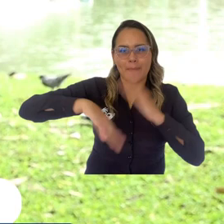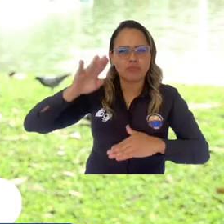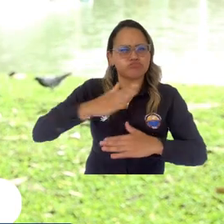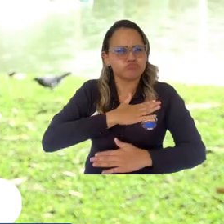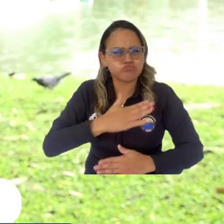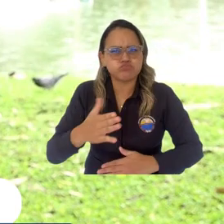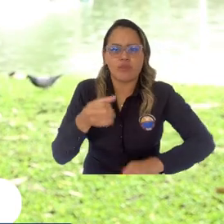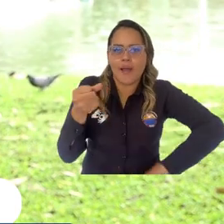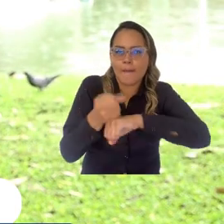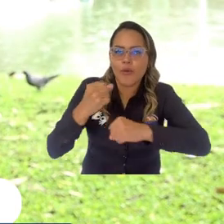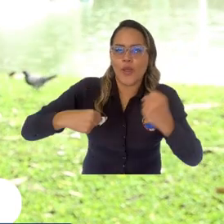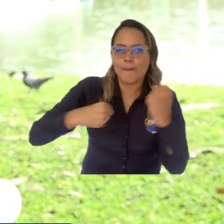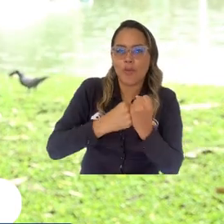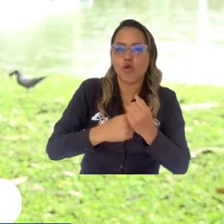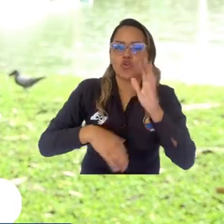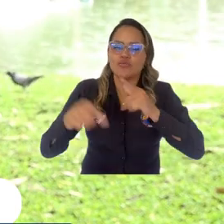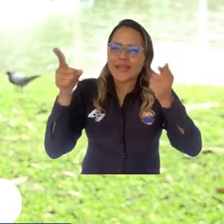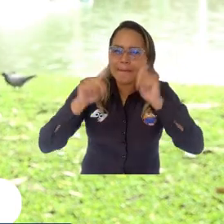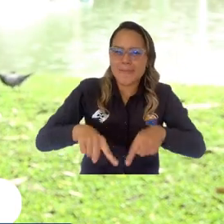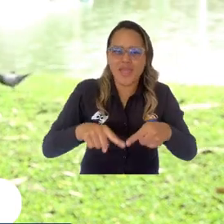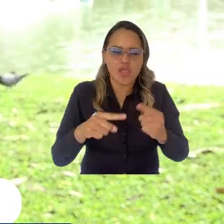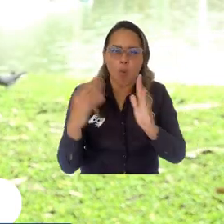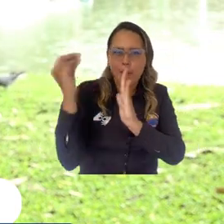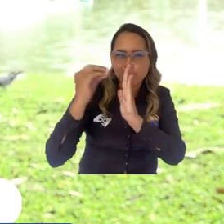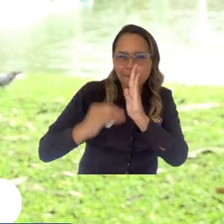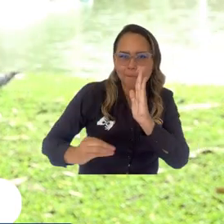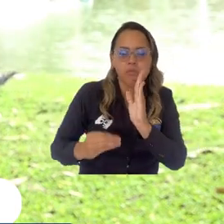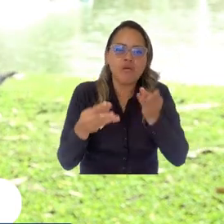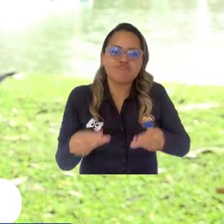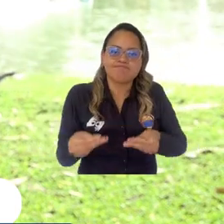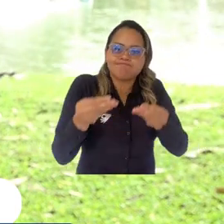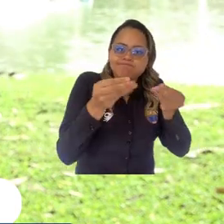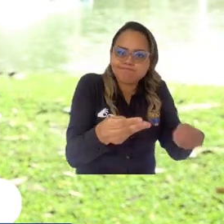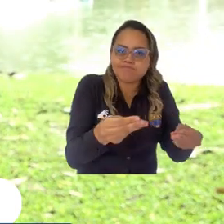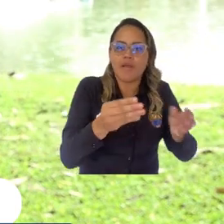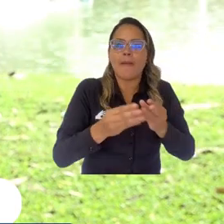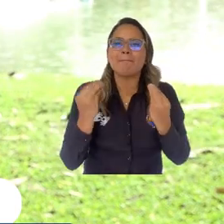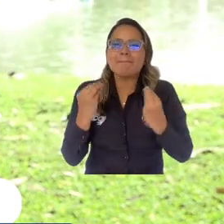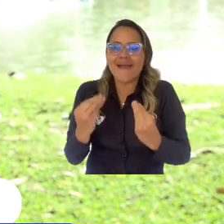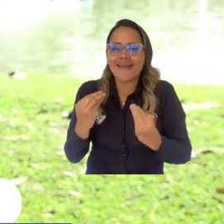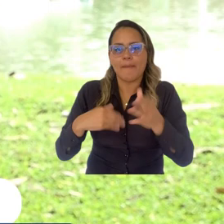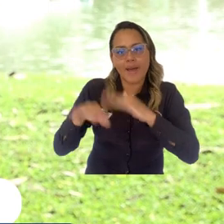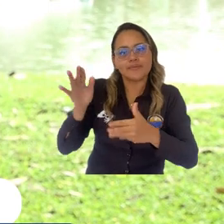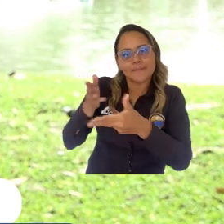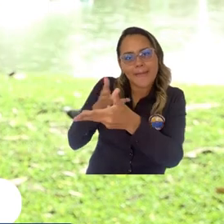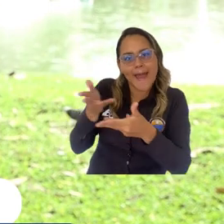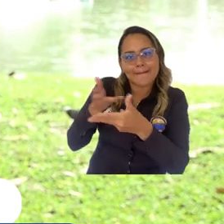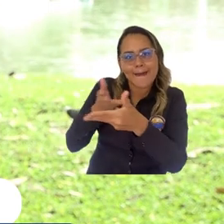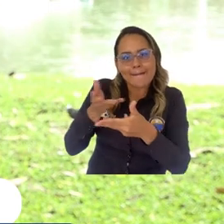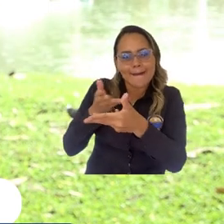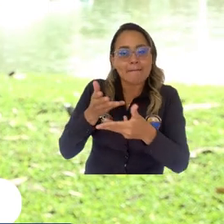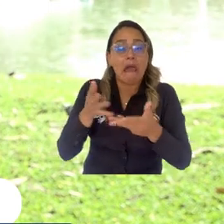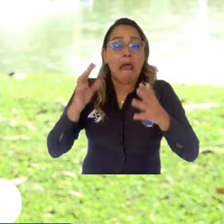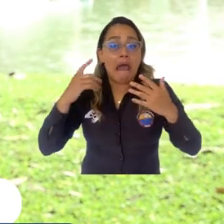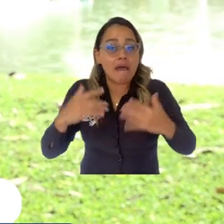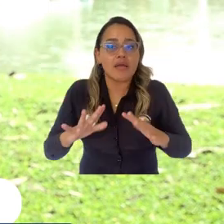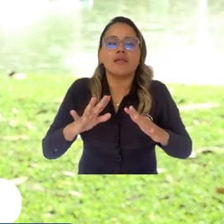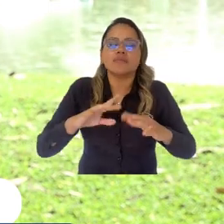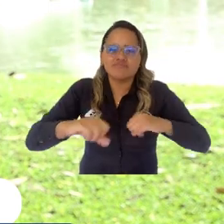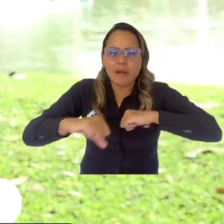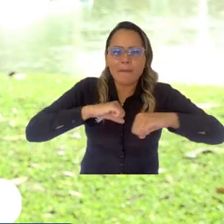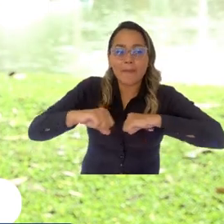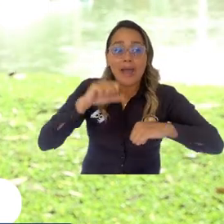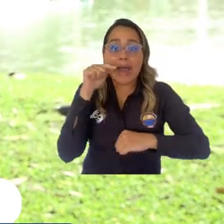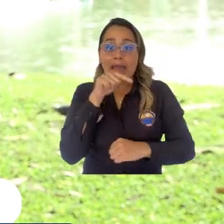posible, el soporte de nuestra malla curricular y todo el conocimiento que tuvimos para poder justificar y crear esta carrera,